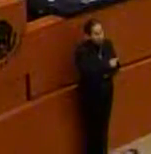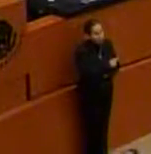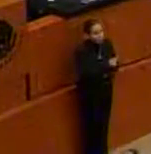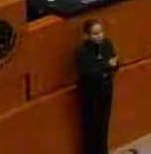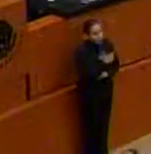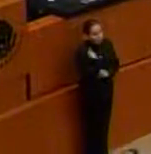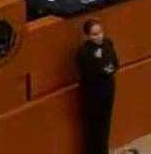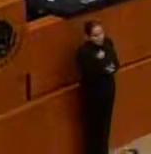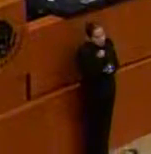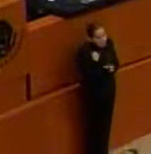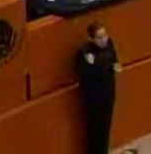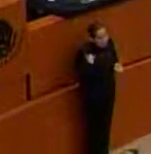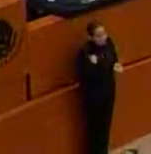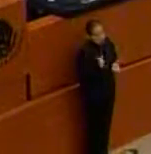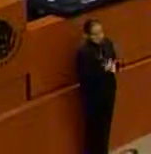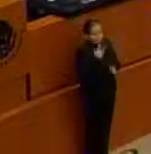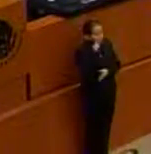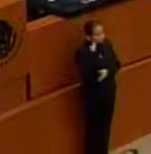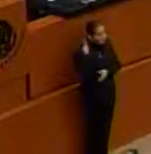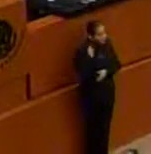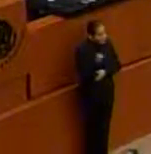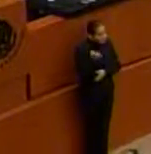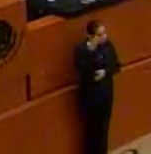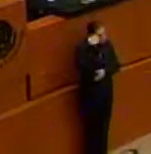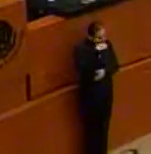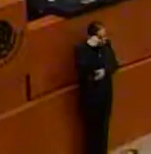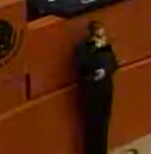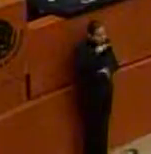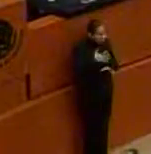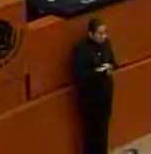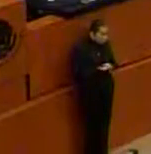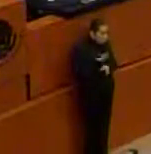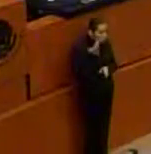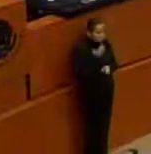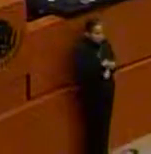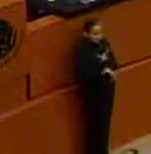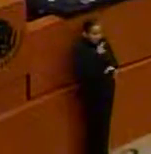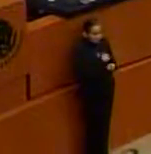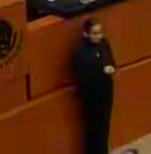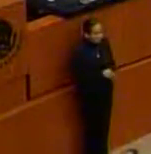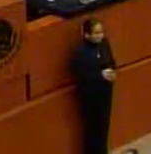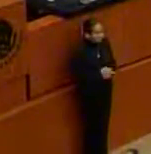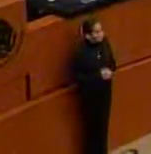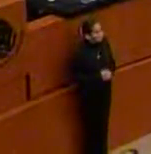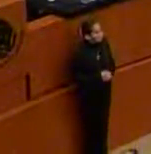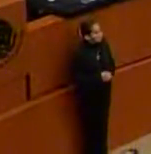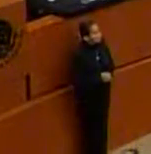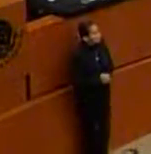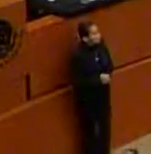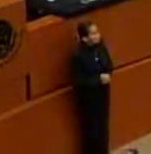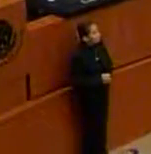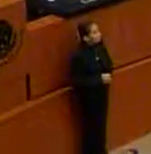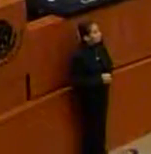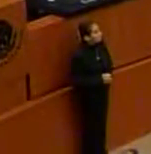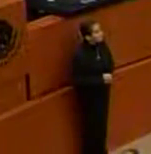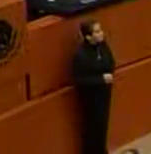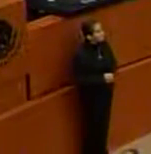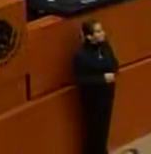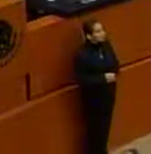estar al borde de ver experiencias nacionales completas.